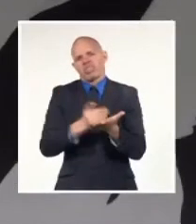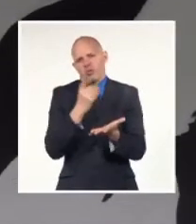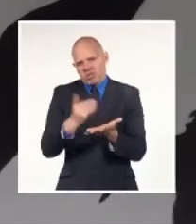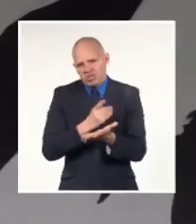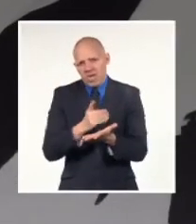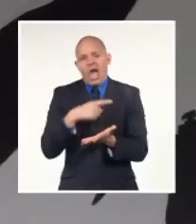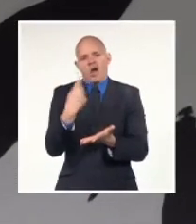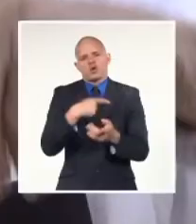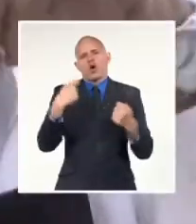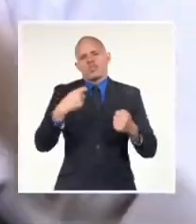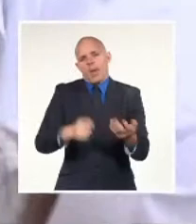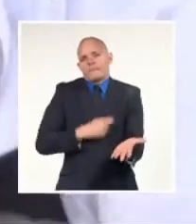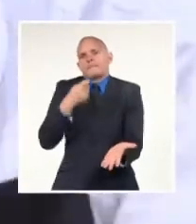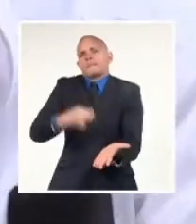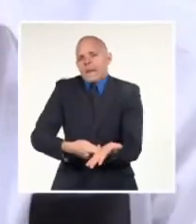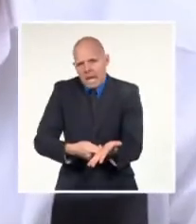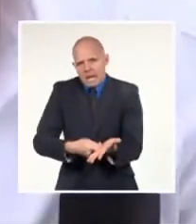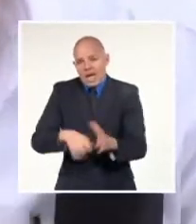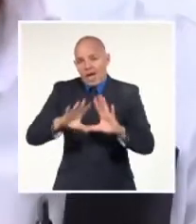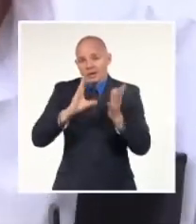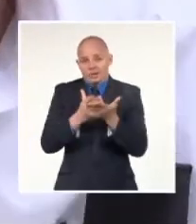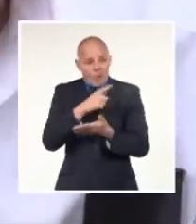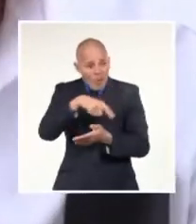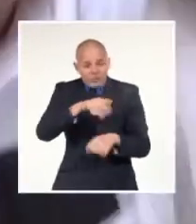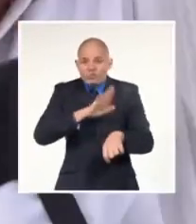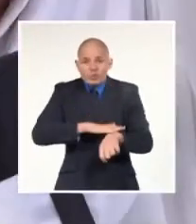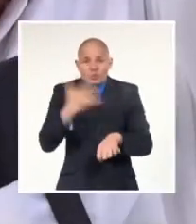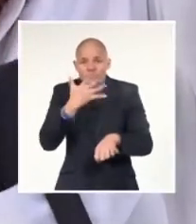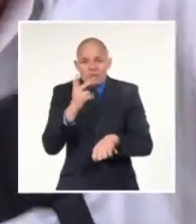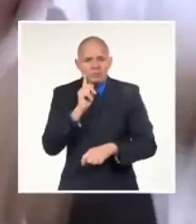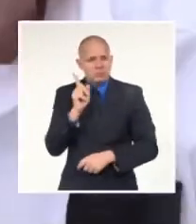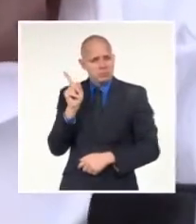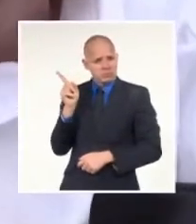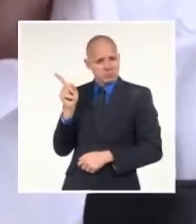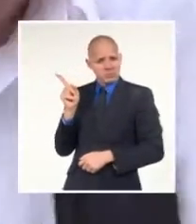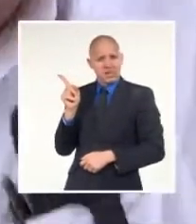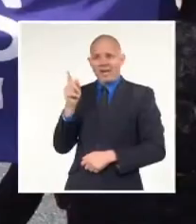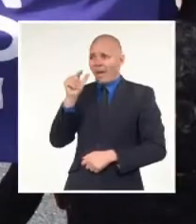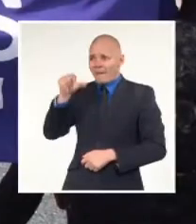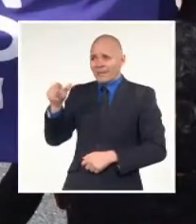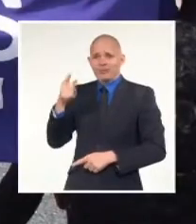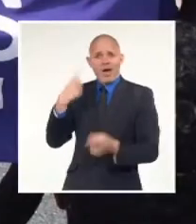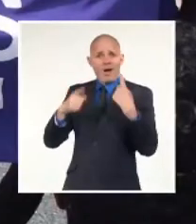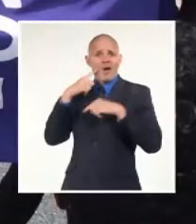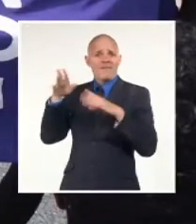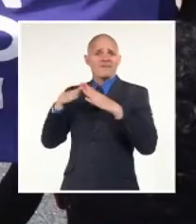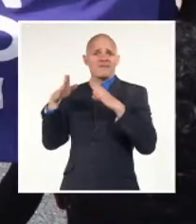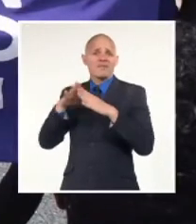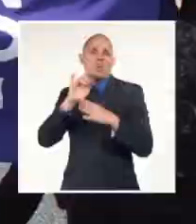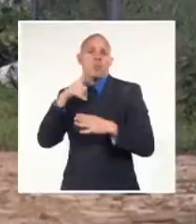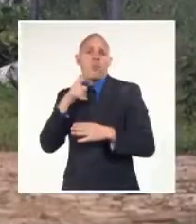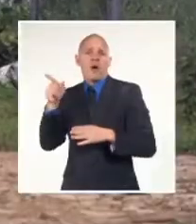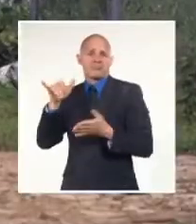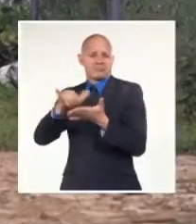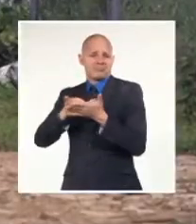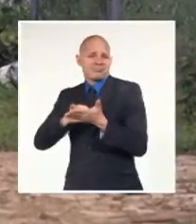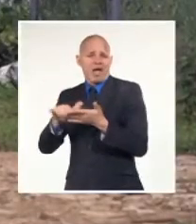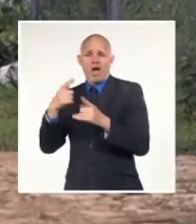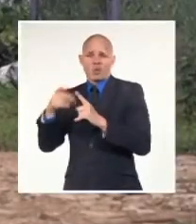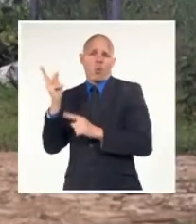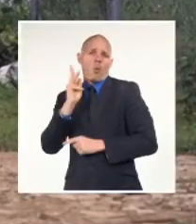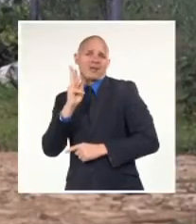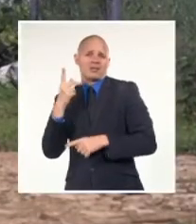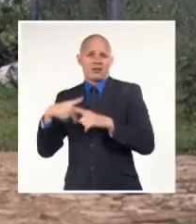los maestros paguen, pero los que metieron en deuda, ¿dónde están? Viviendo su buena vida, unos en Washington, otros por allá en distintos sitios,